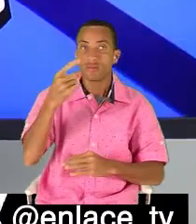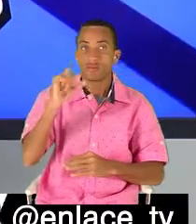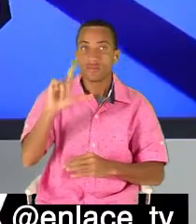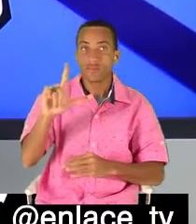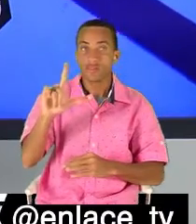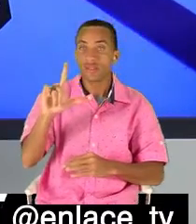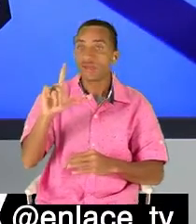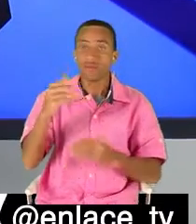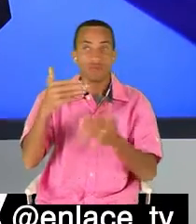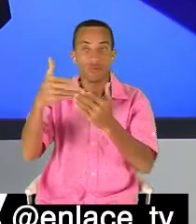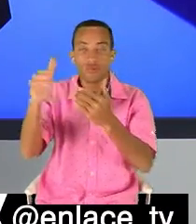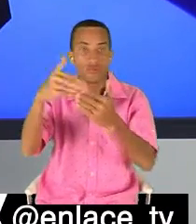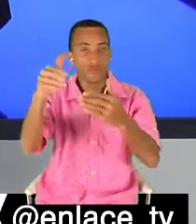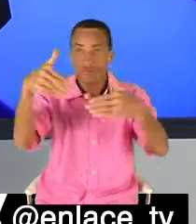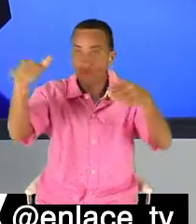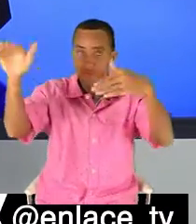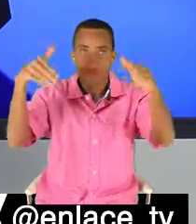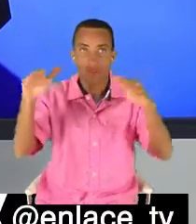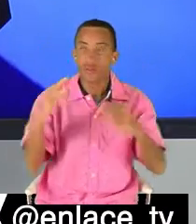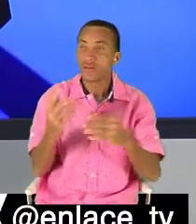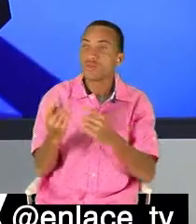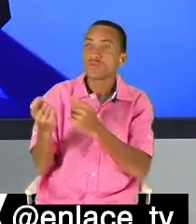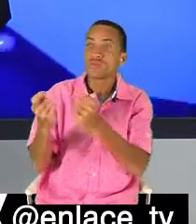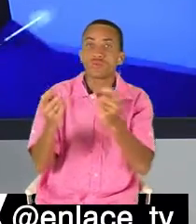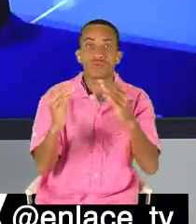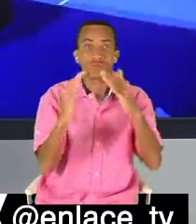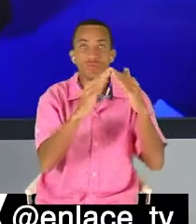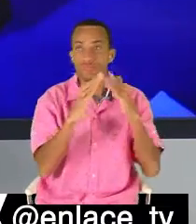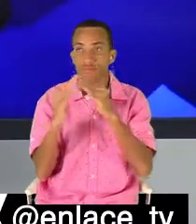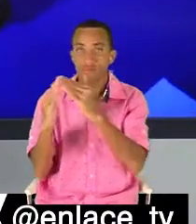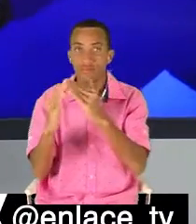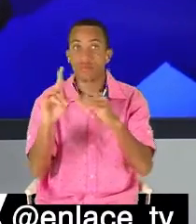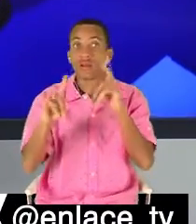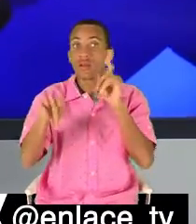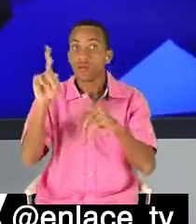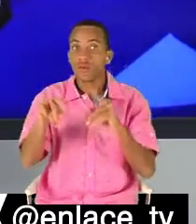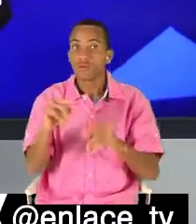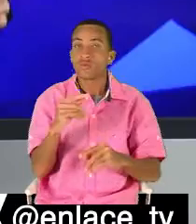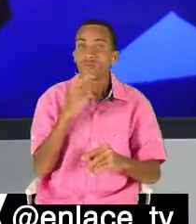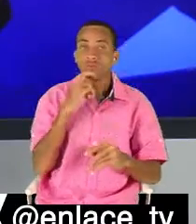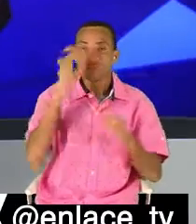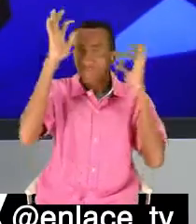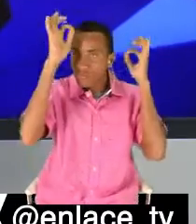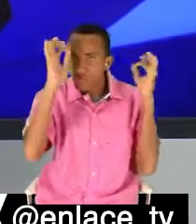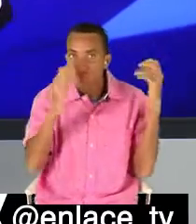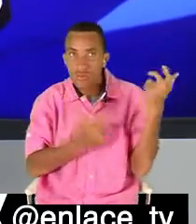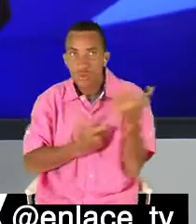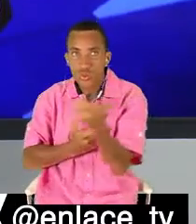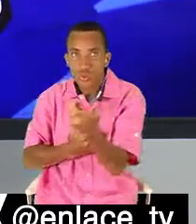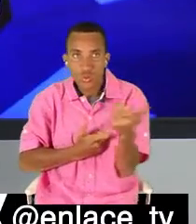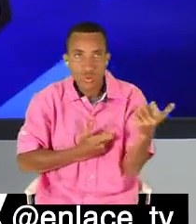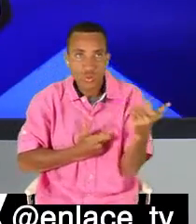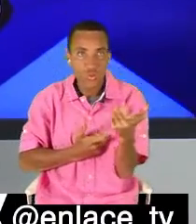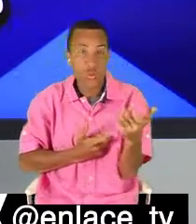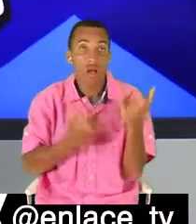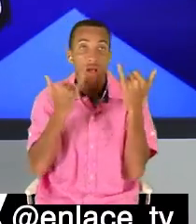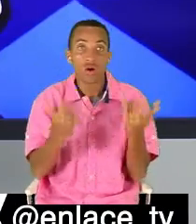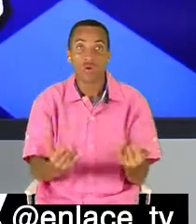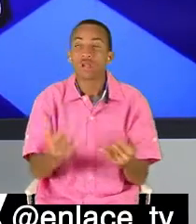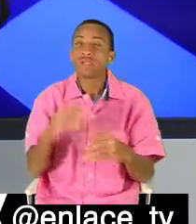vecinos, quienes se encuentran en este sector del barrio La Floresta, por parte de bomberos voluntarios, quienes a esta hora